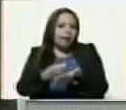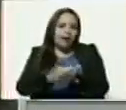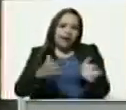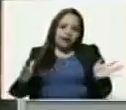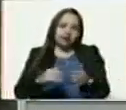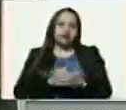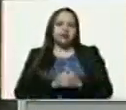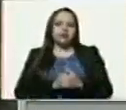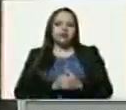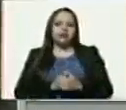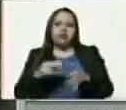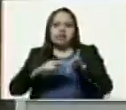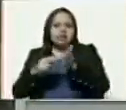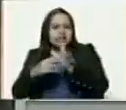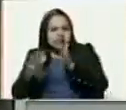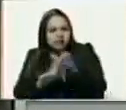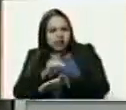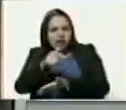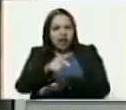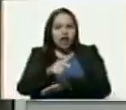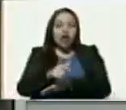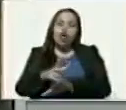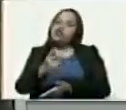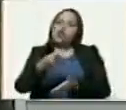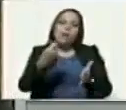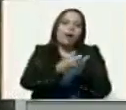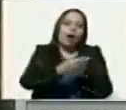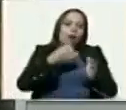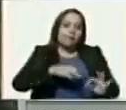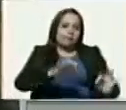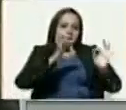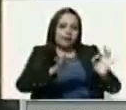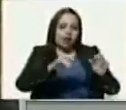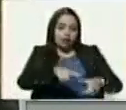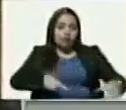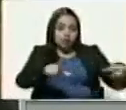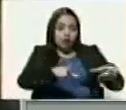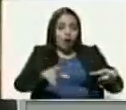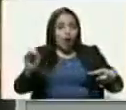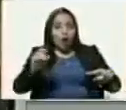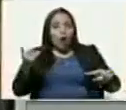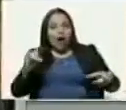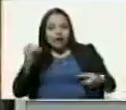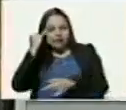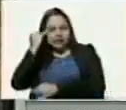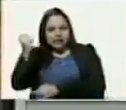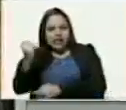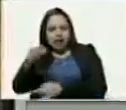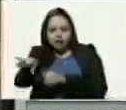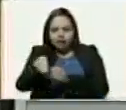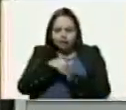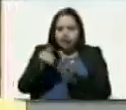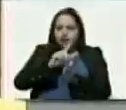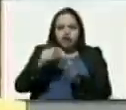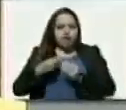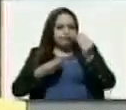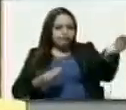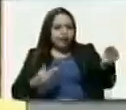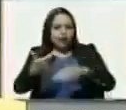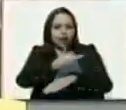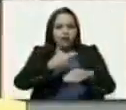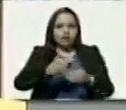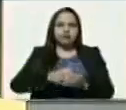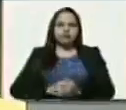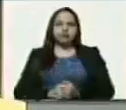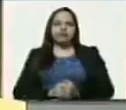ese comercio o no es contribuyente especial, o sencillamente tiene la mala intención de no retribuir al Estado. Ahí debería entonces entrar en